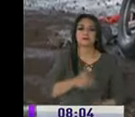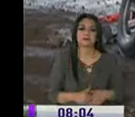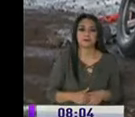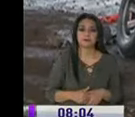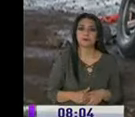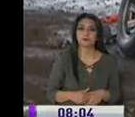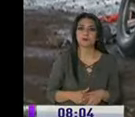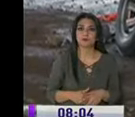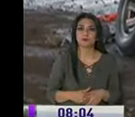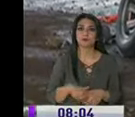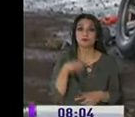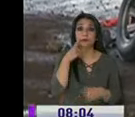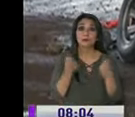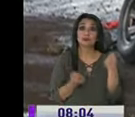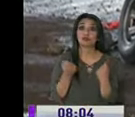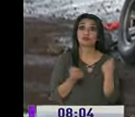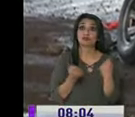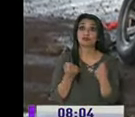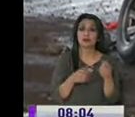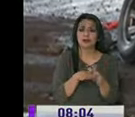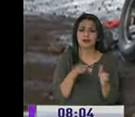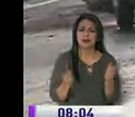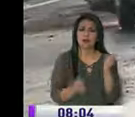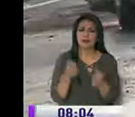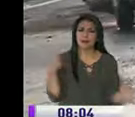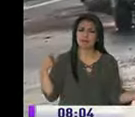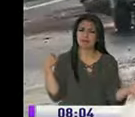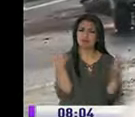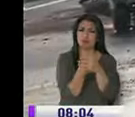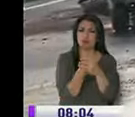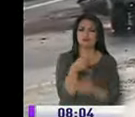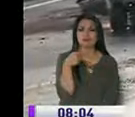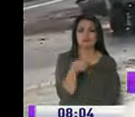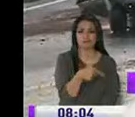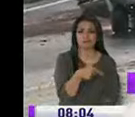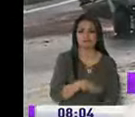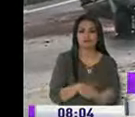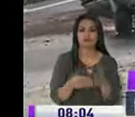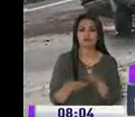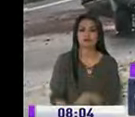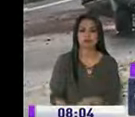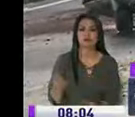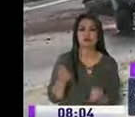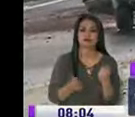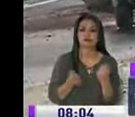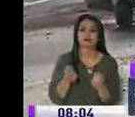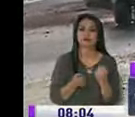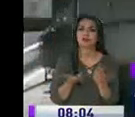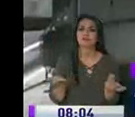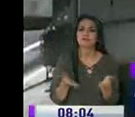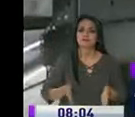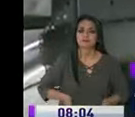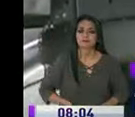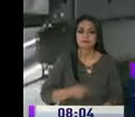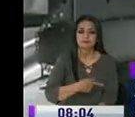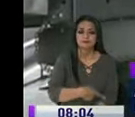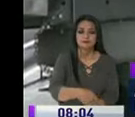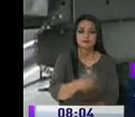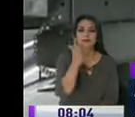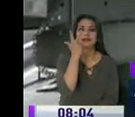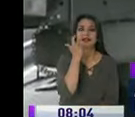El chofer de esta camioneta que quedó reducida a escombros es la víctima mortal del siniestro vial que se registró en el kilómetro 3 en la